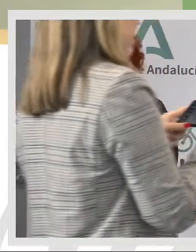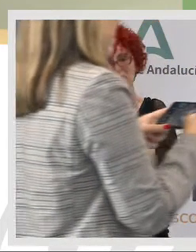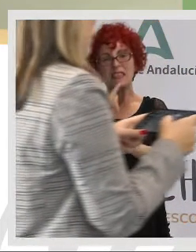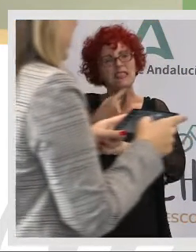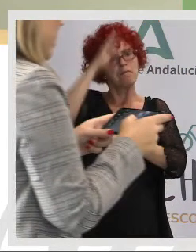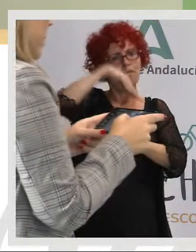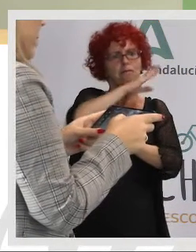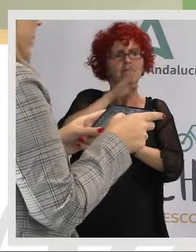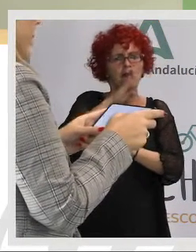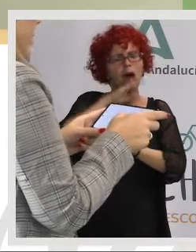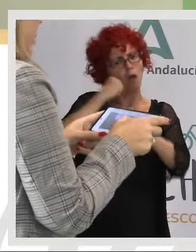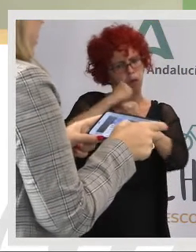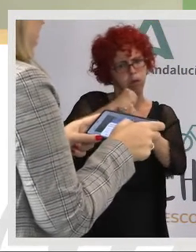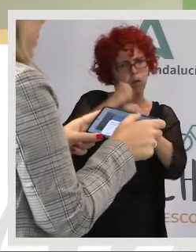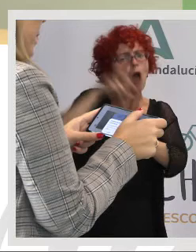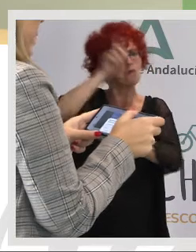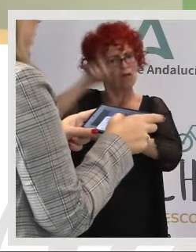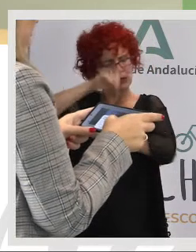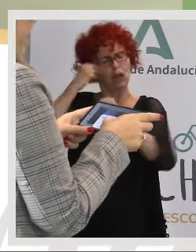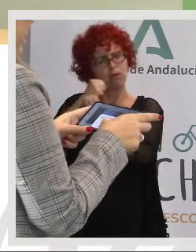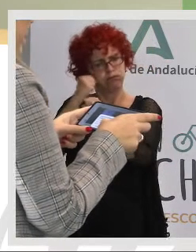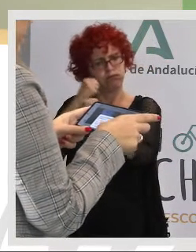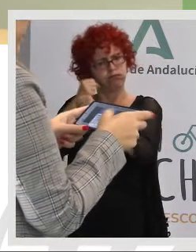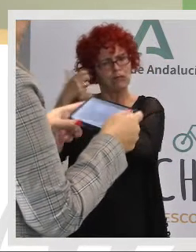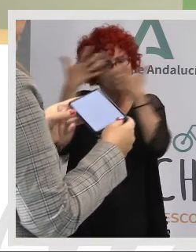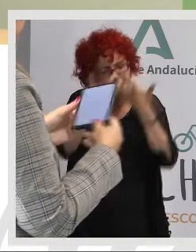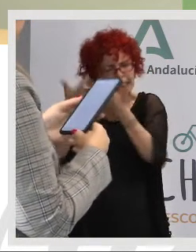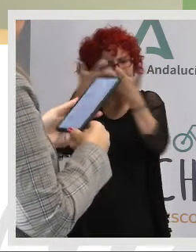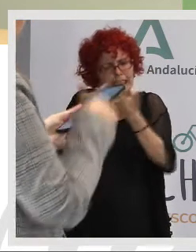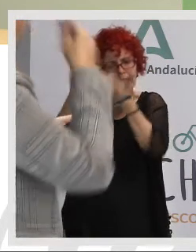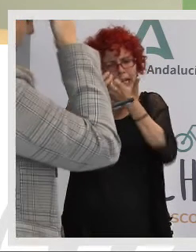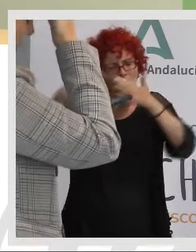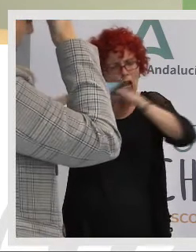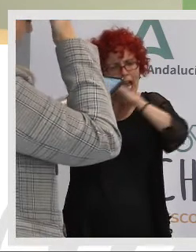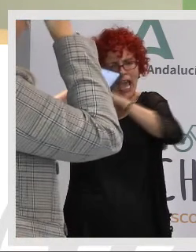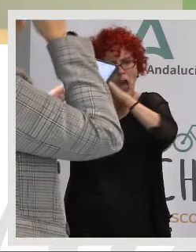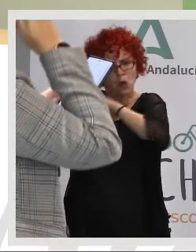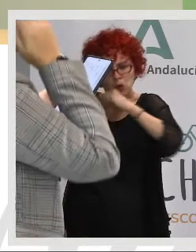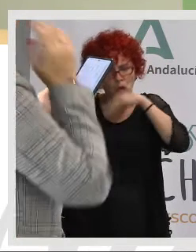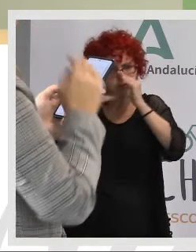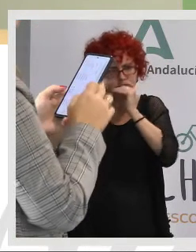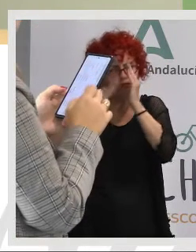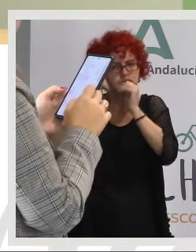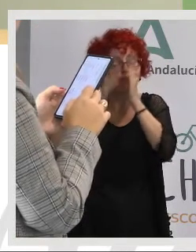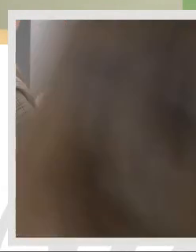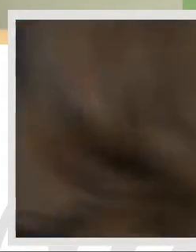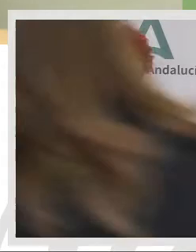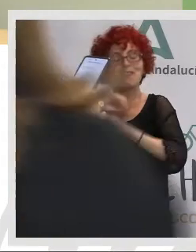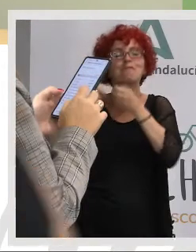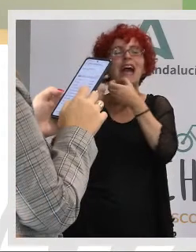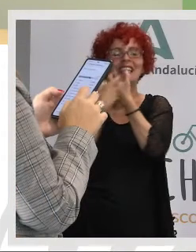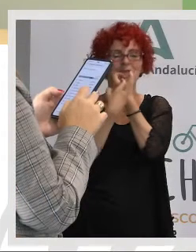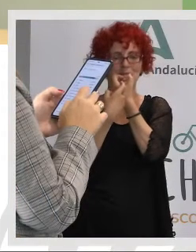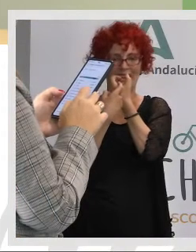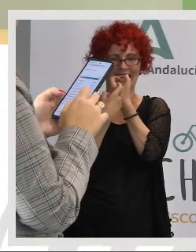duro presentando pues, su vídeo, presentando sus recursos para poder participar en este concurso. Luego, lo primero, daros la